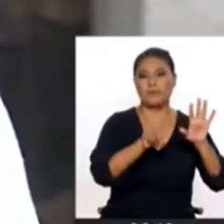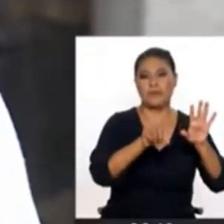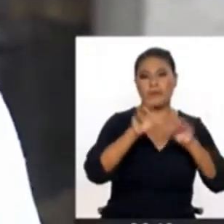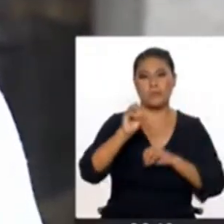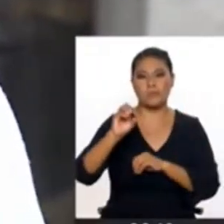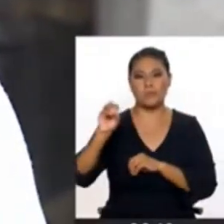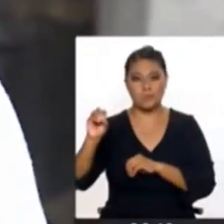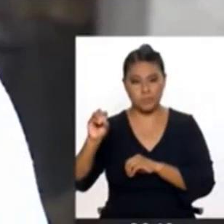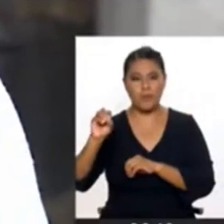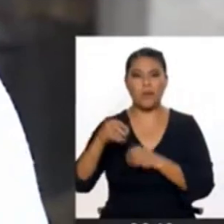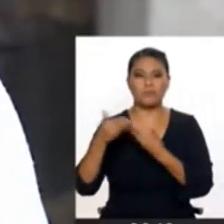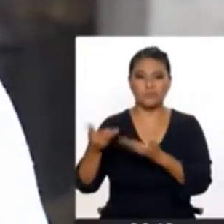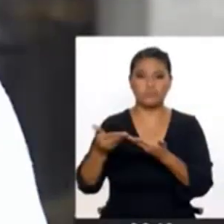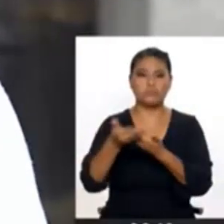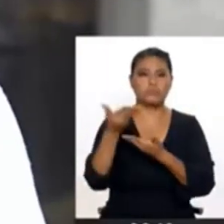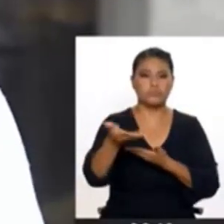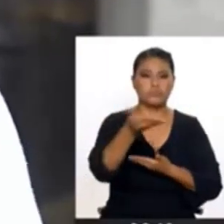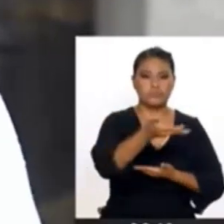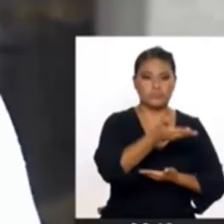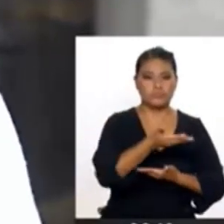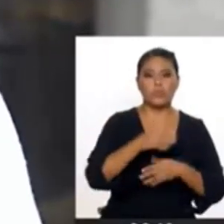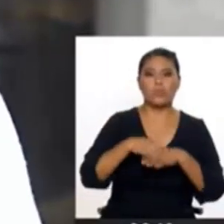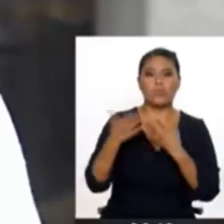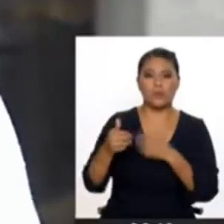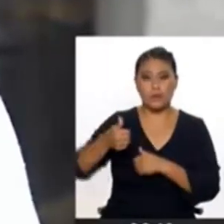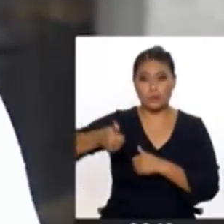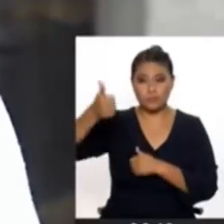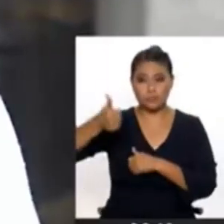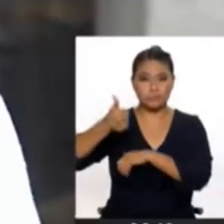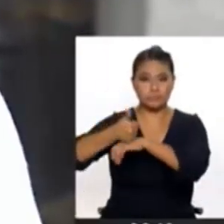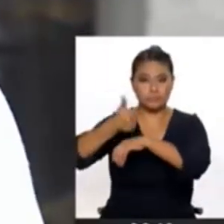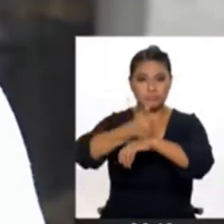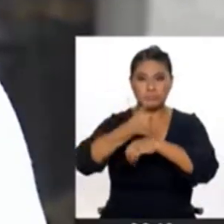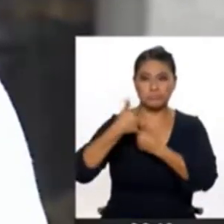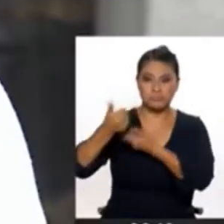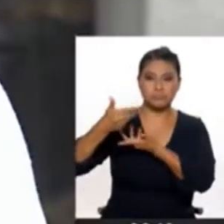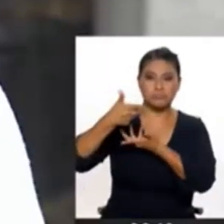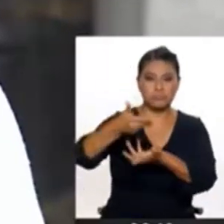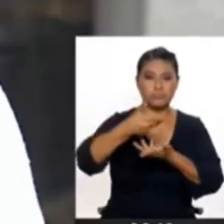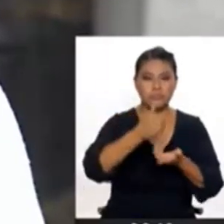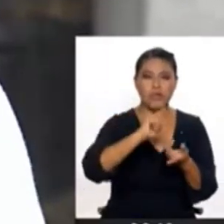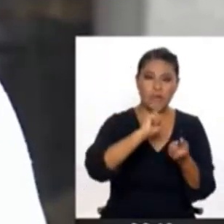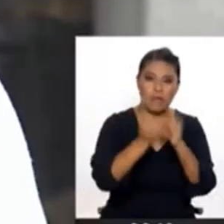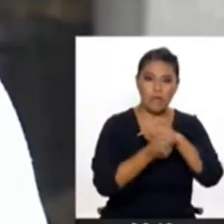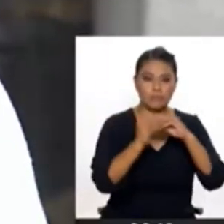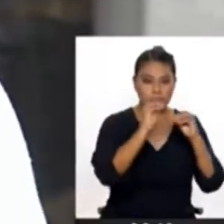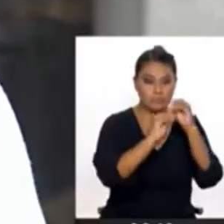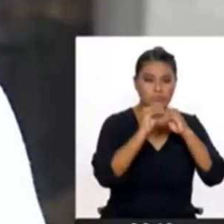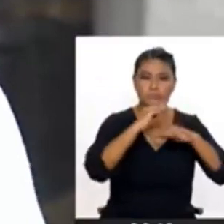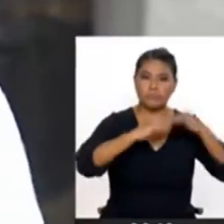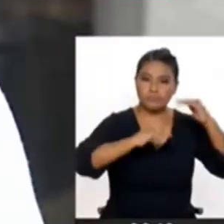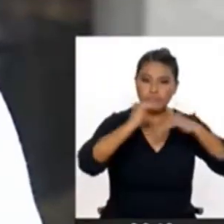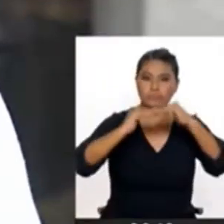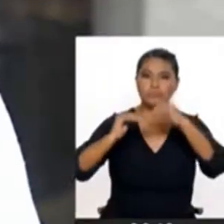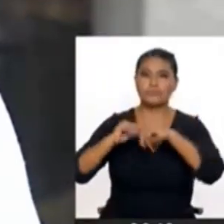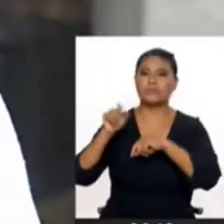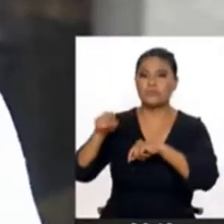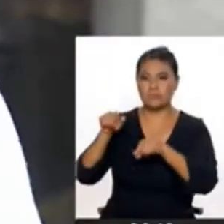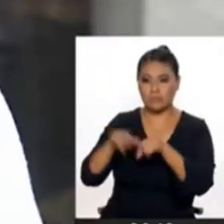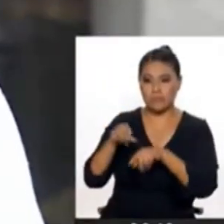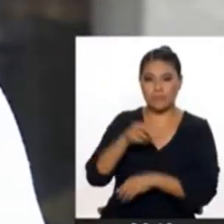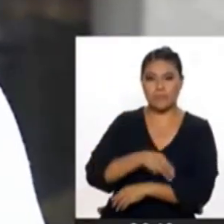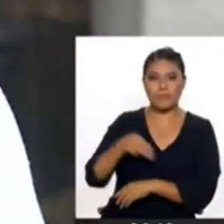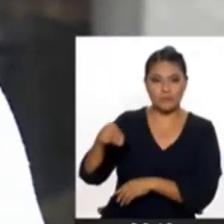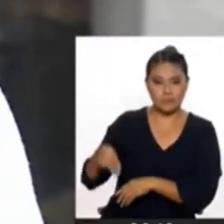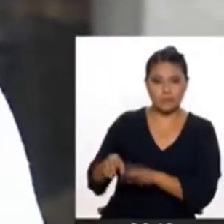Esto será a través de la autoridad para la reconstrucción con cambio eh A través del Ministerio de